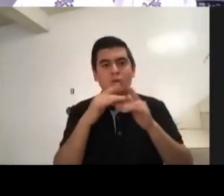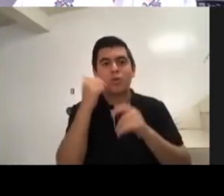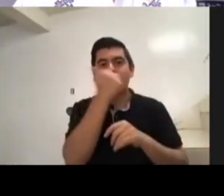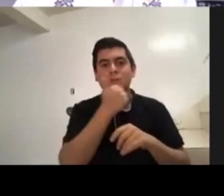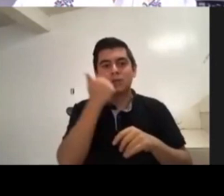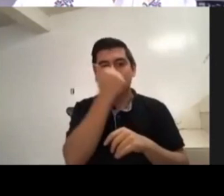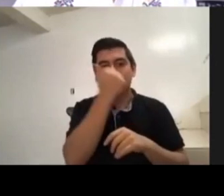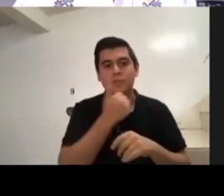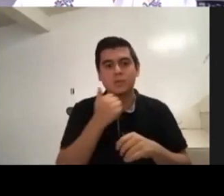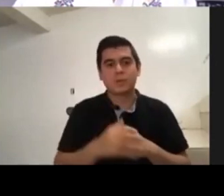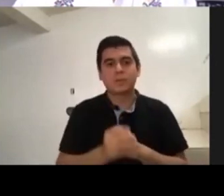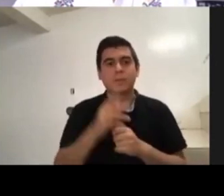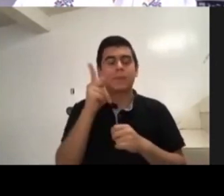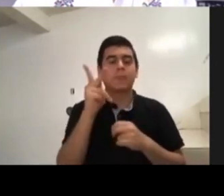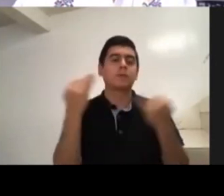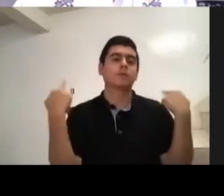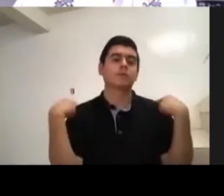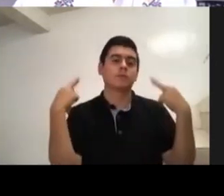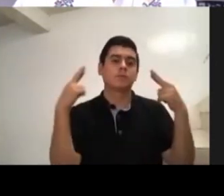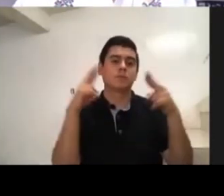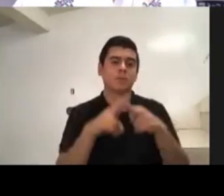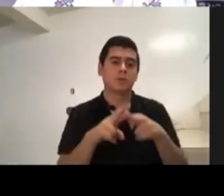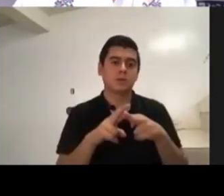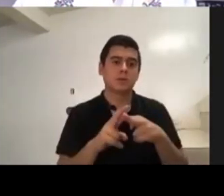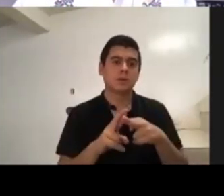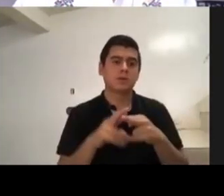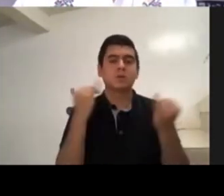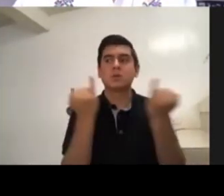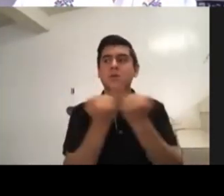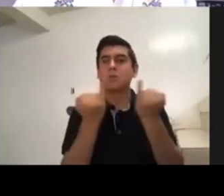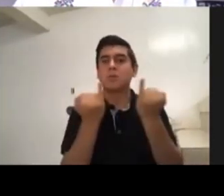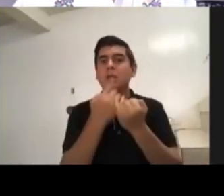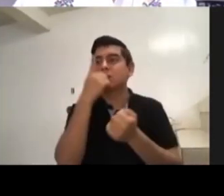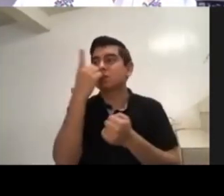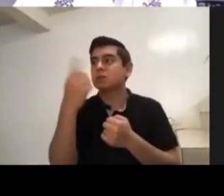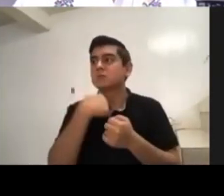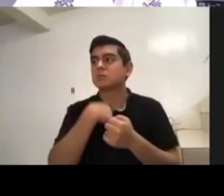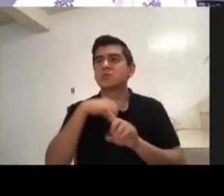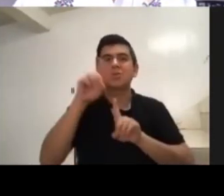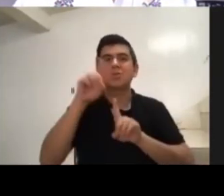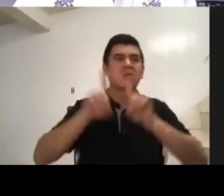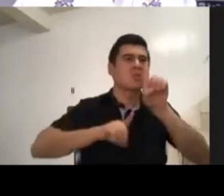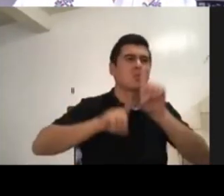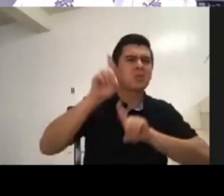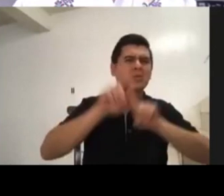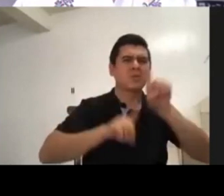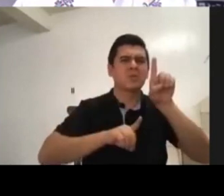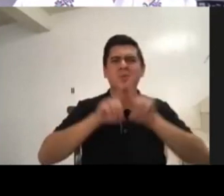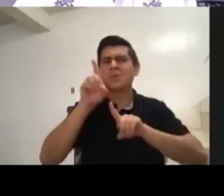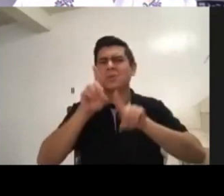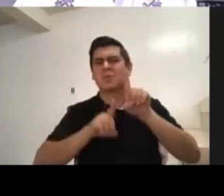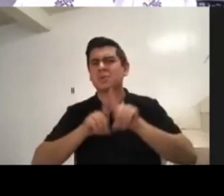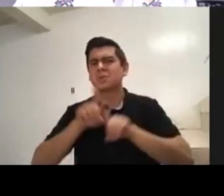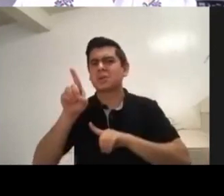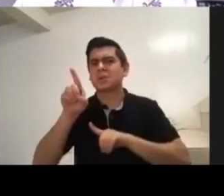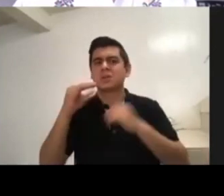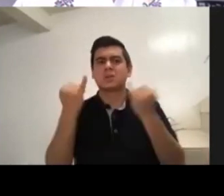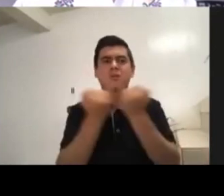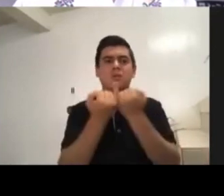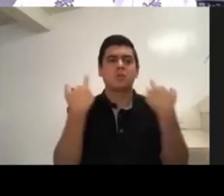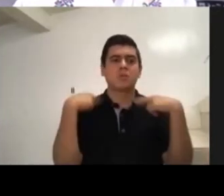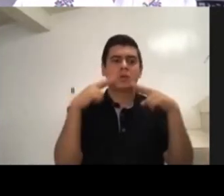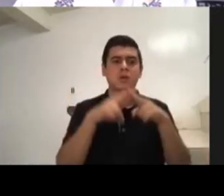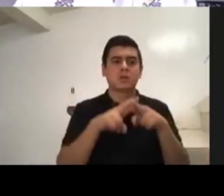docentes además reportan incertidumbre, una sobrecarga tremenda para quienes son profesoras y madres de